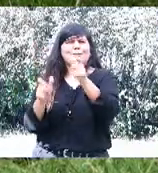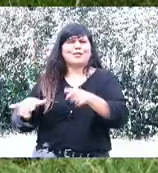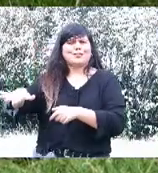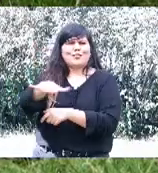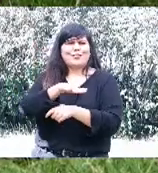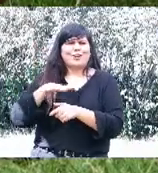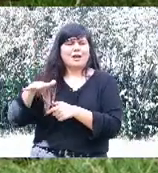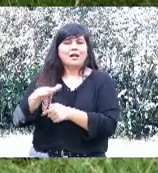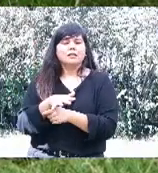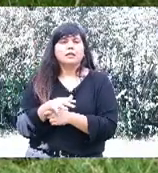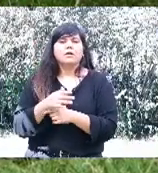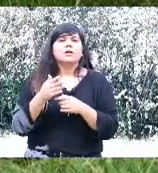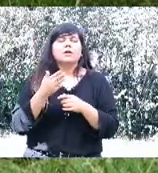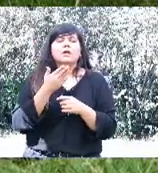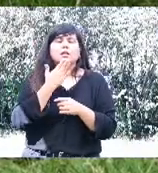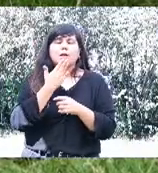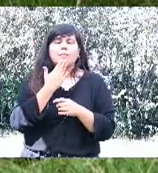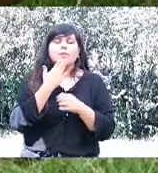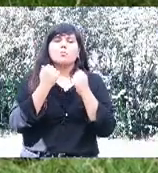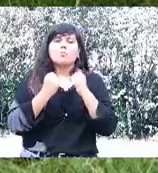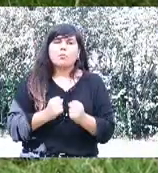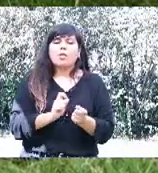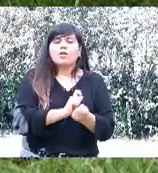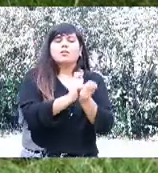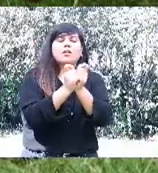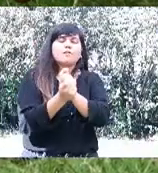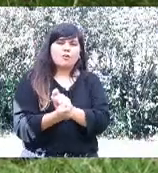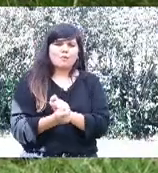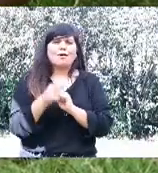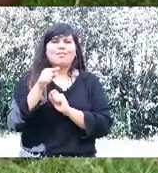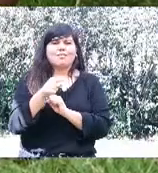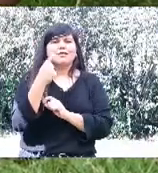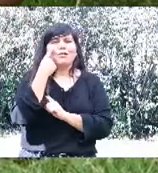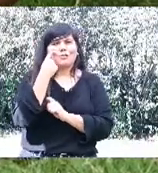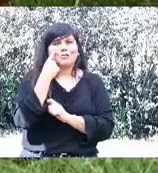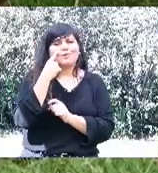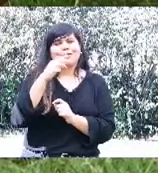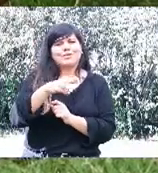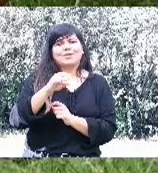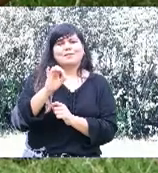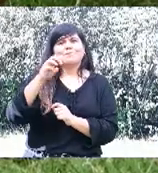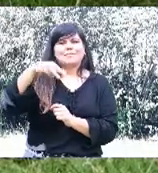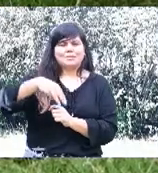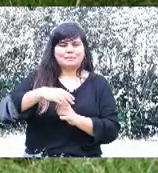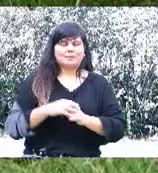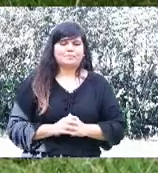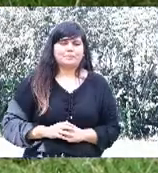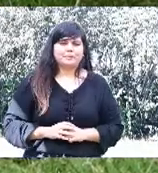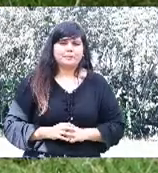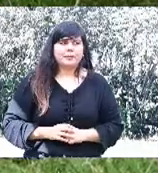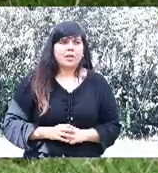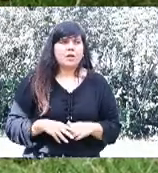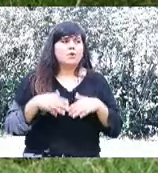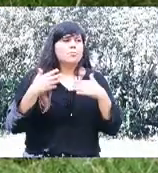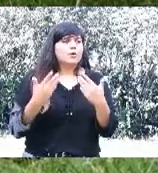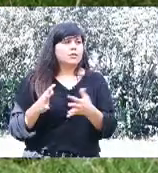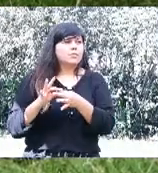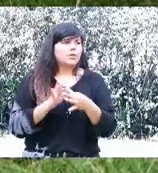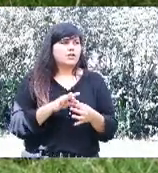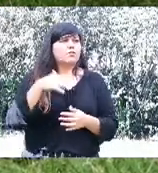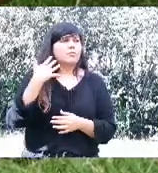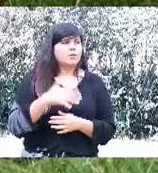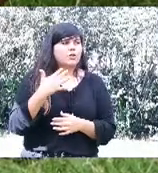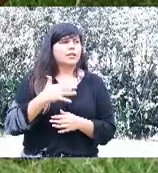estamos y que sin duda también pueden transformar estos conocimientos del centro interactivo e por eso es tan importante que